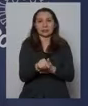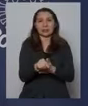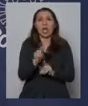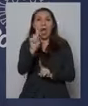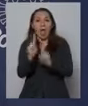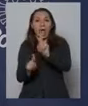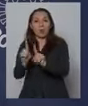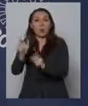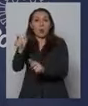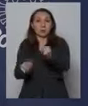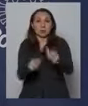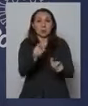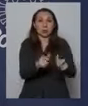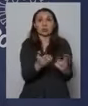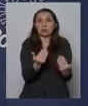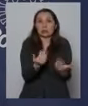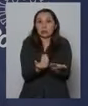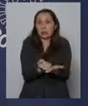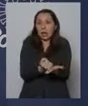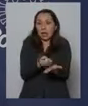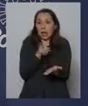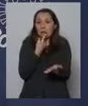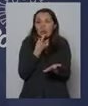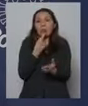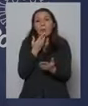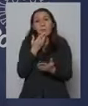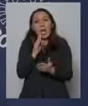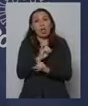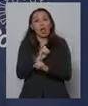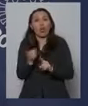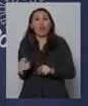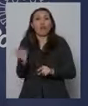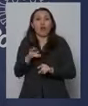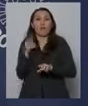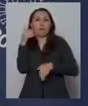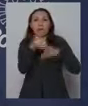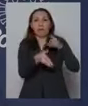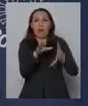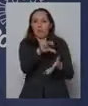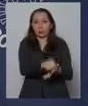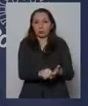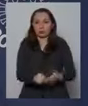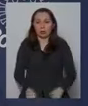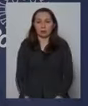para algunos de estos pacientes, con el objetivo de que esto no se vuelva a repetir.